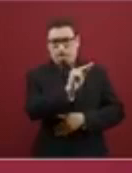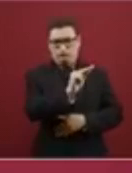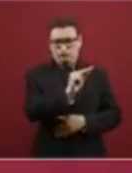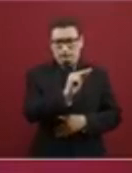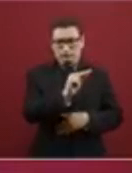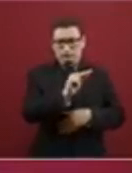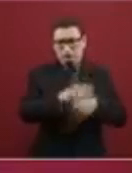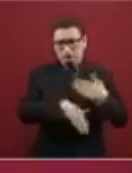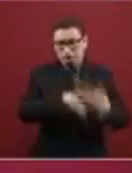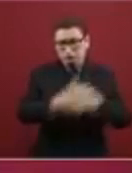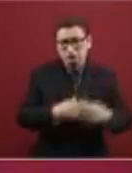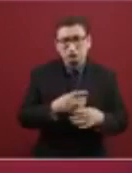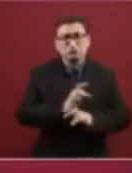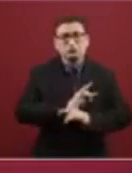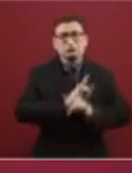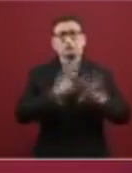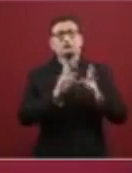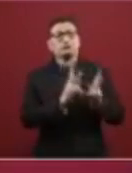Y se rompieron las pláticas